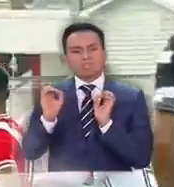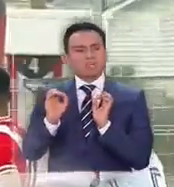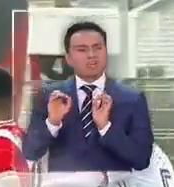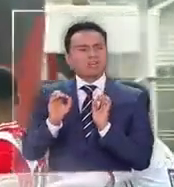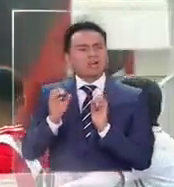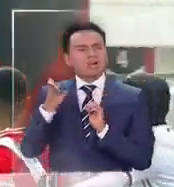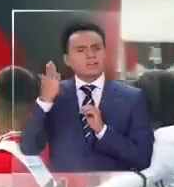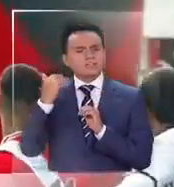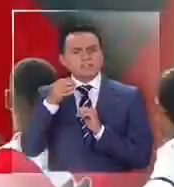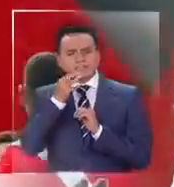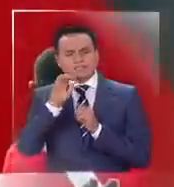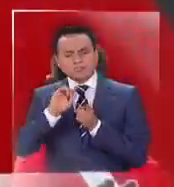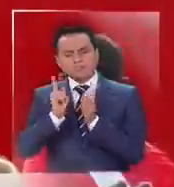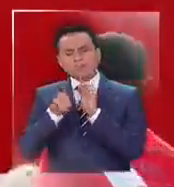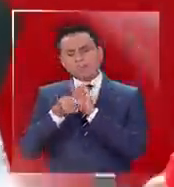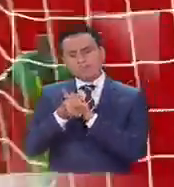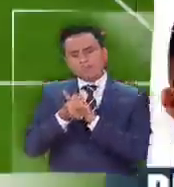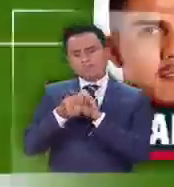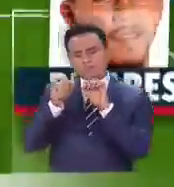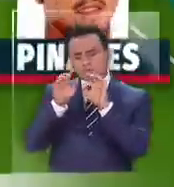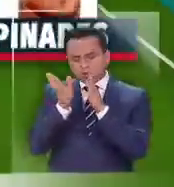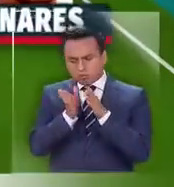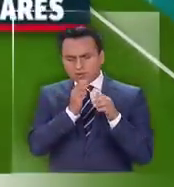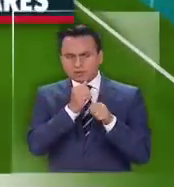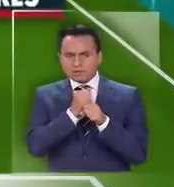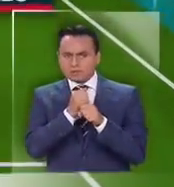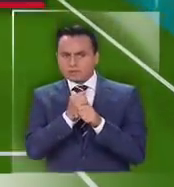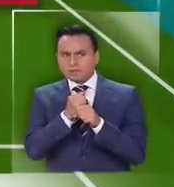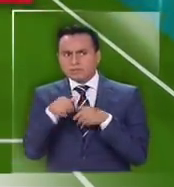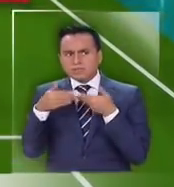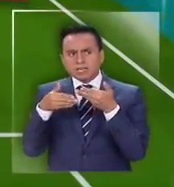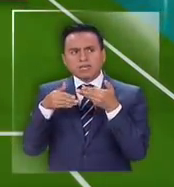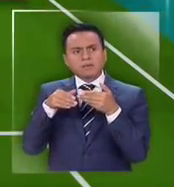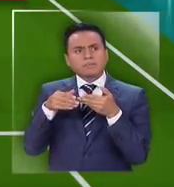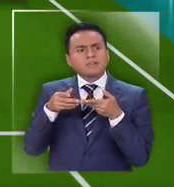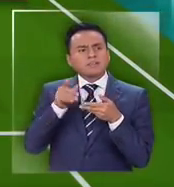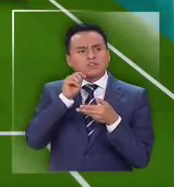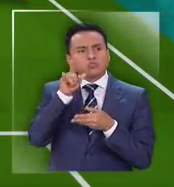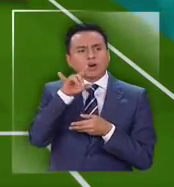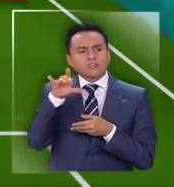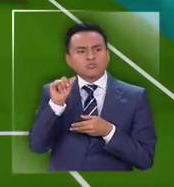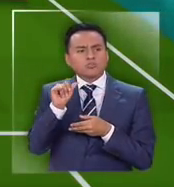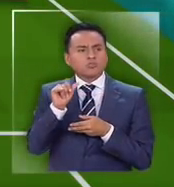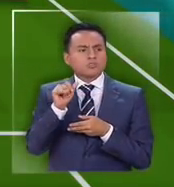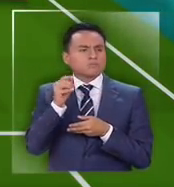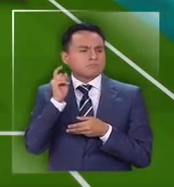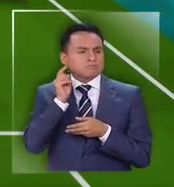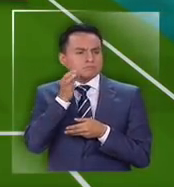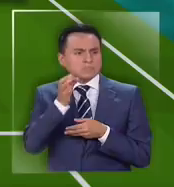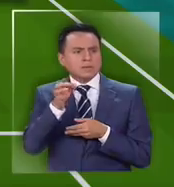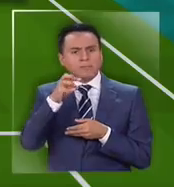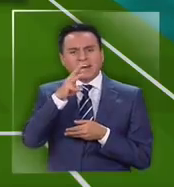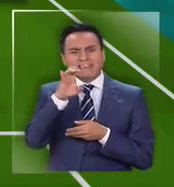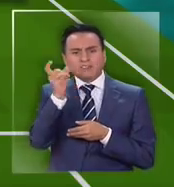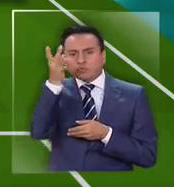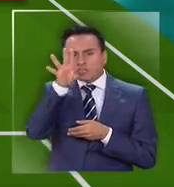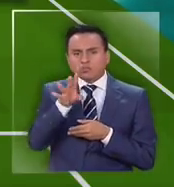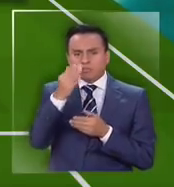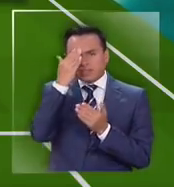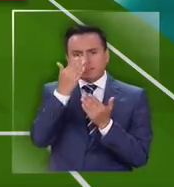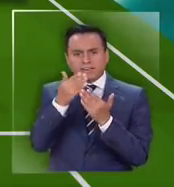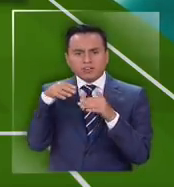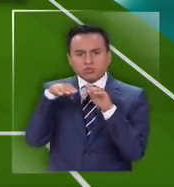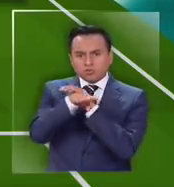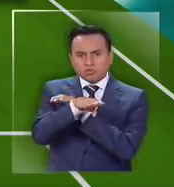lo que dispuso varias modificaciones en el esquema. Insaurralde cederá su lugar a Mesa y Suazo a Pinares. Además, Paredes será el único delantero